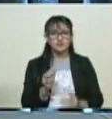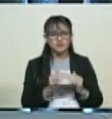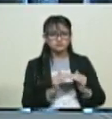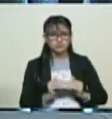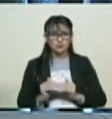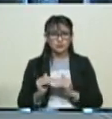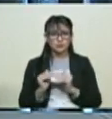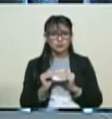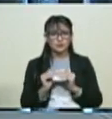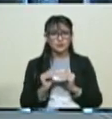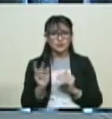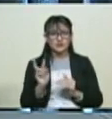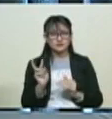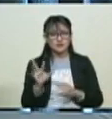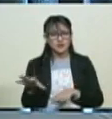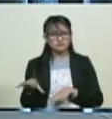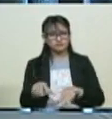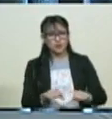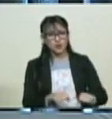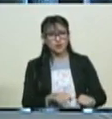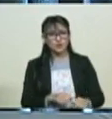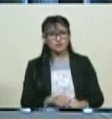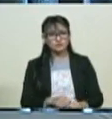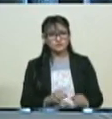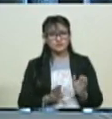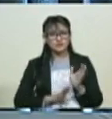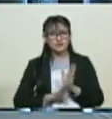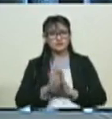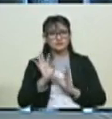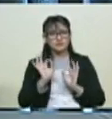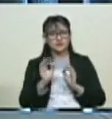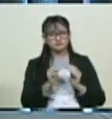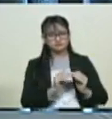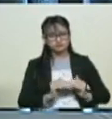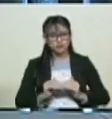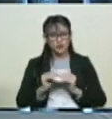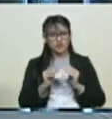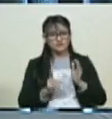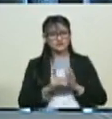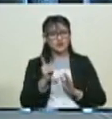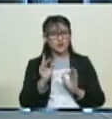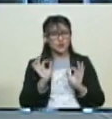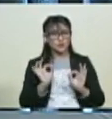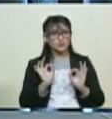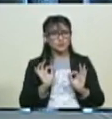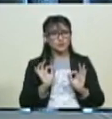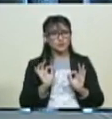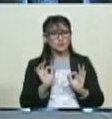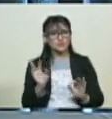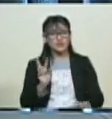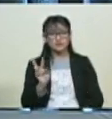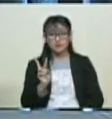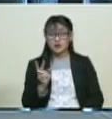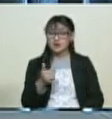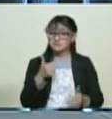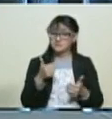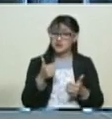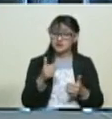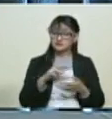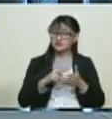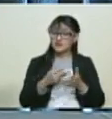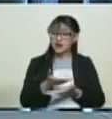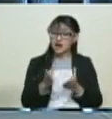y venezuela toma el rumbo del crecimiento de la estabilidad del desarrollo y a venezuela le va bien nos va bien a